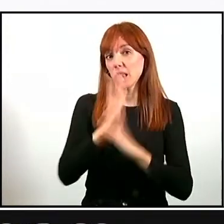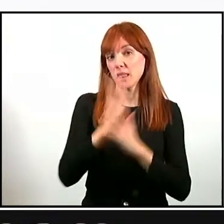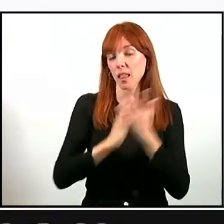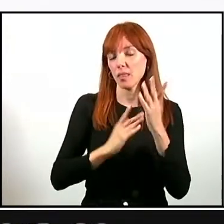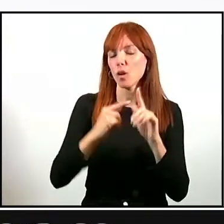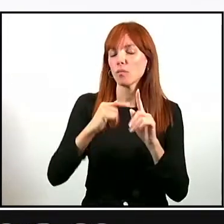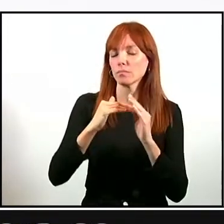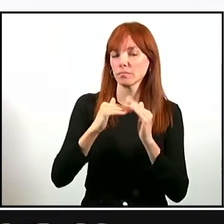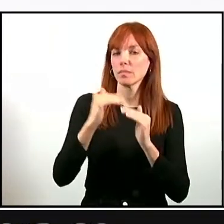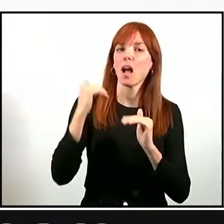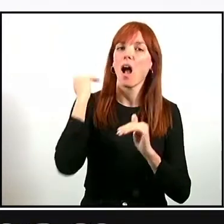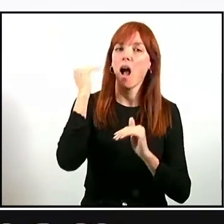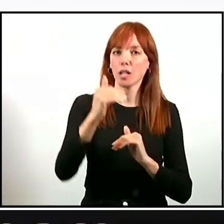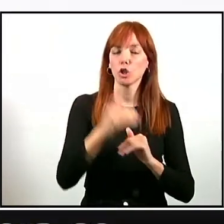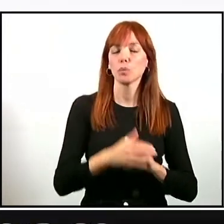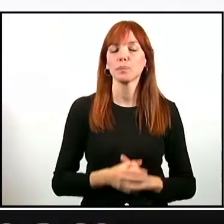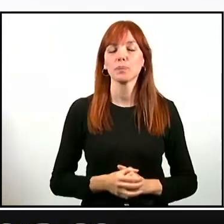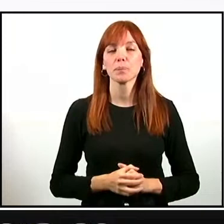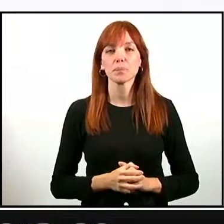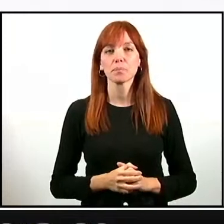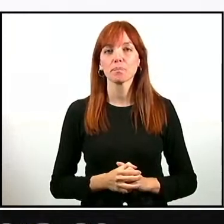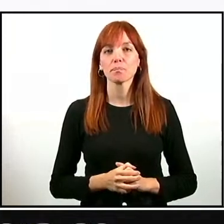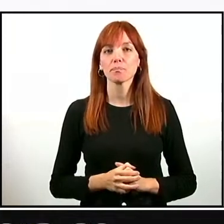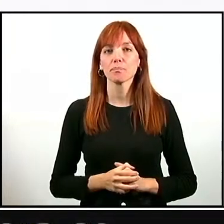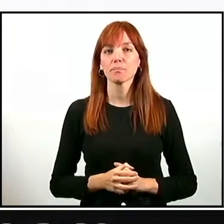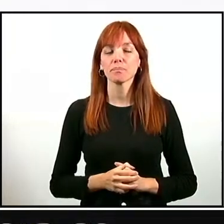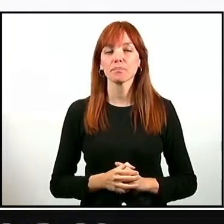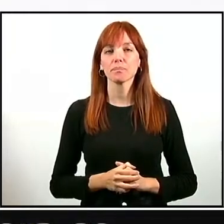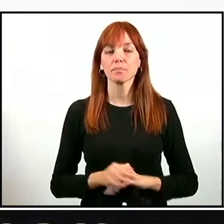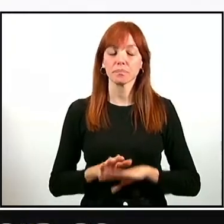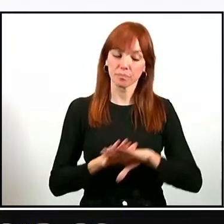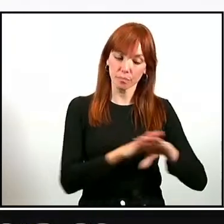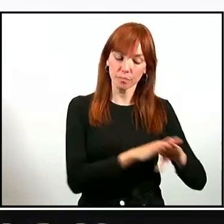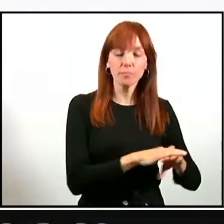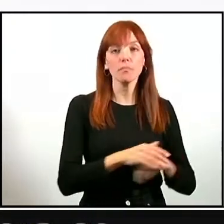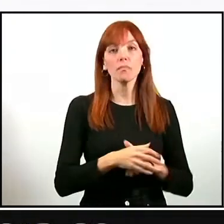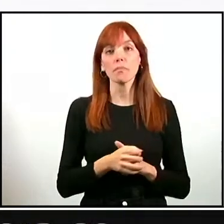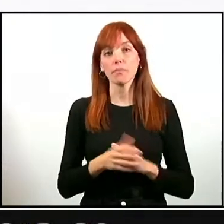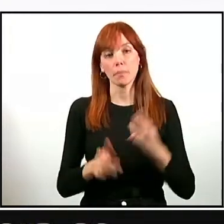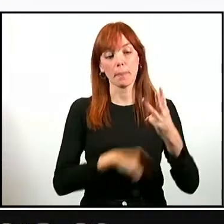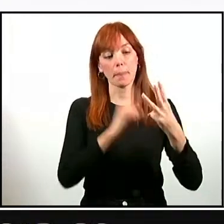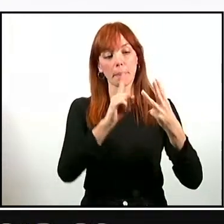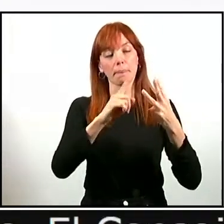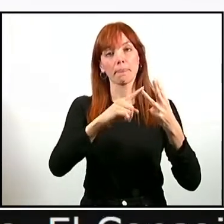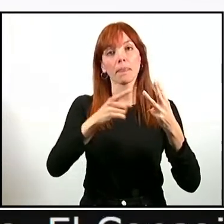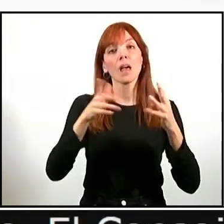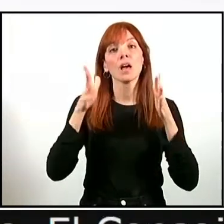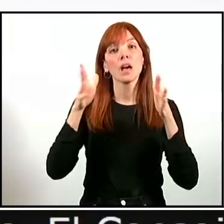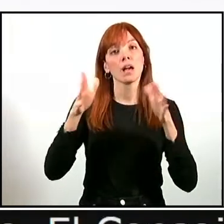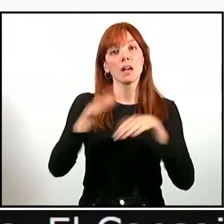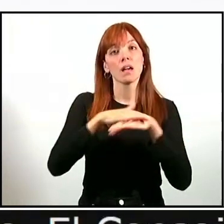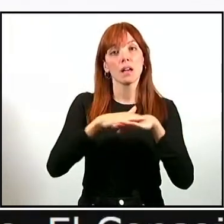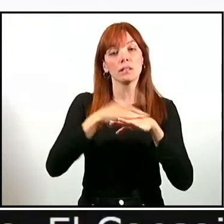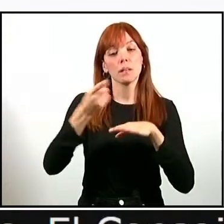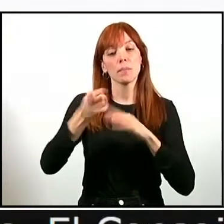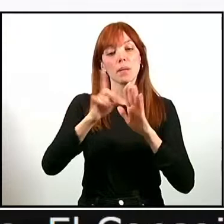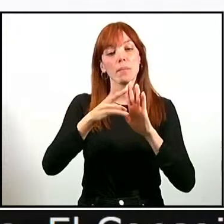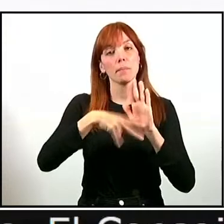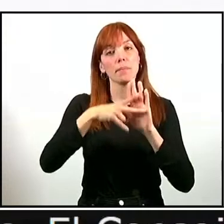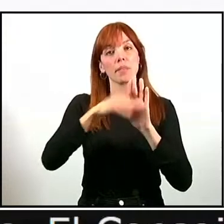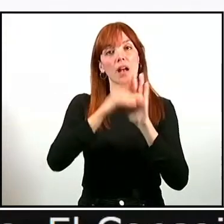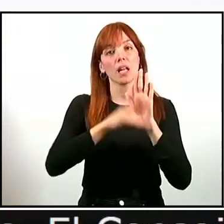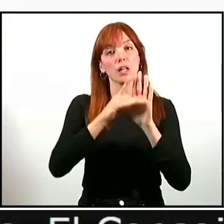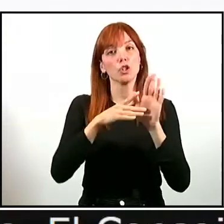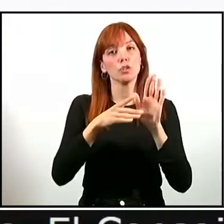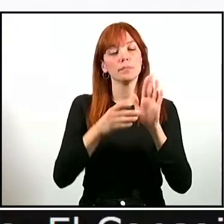es alto. El Consejo de Gobierno también ha aprobado las bases reguladoras, el decreto para